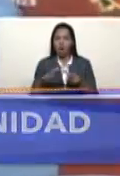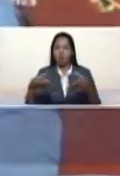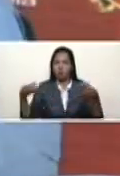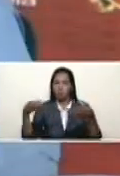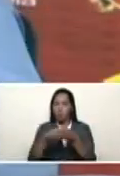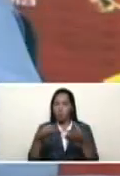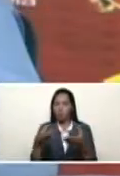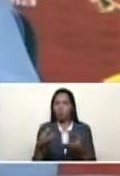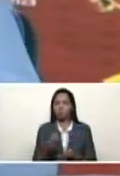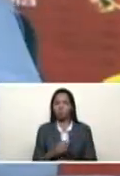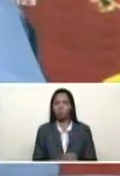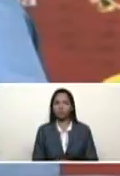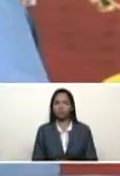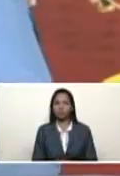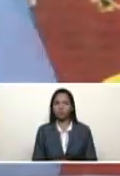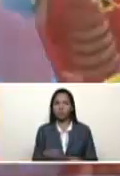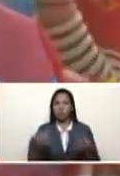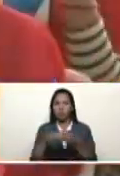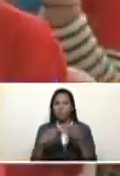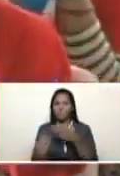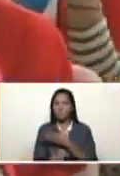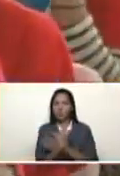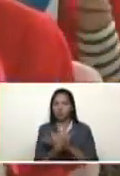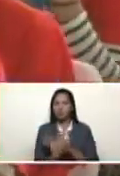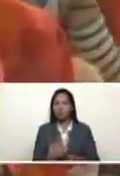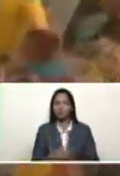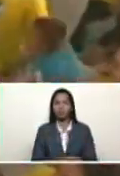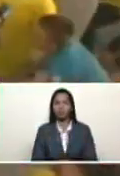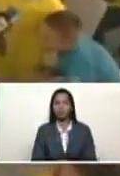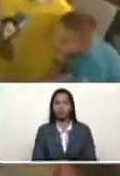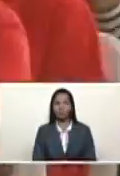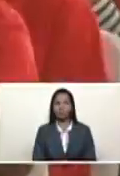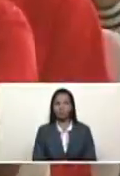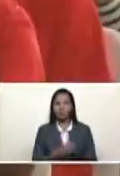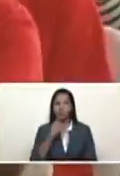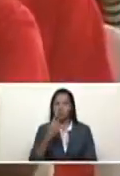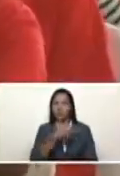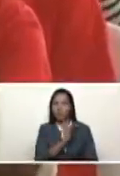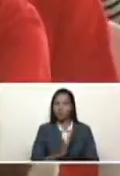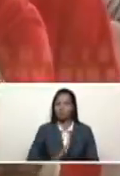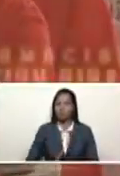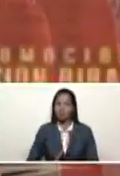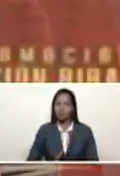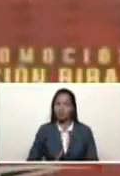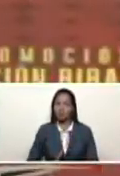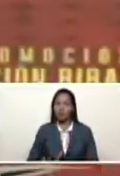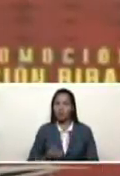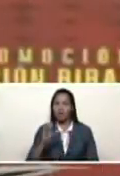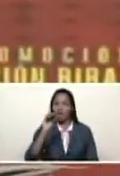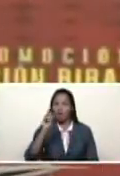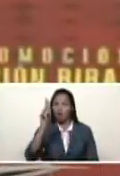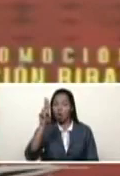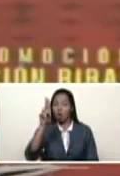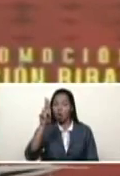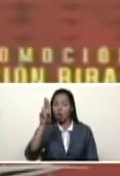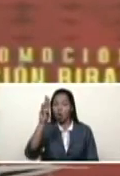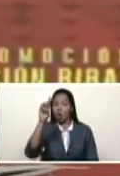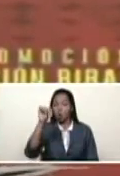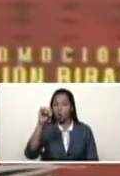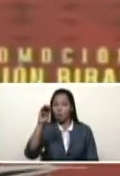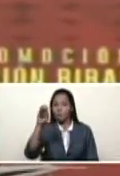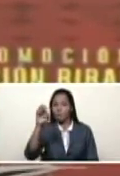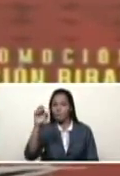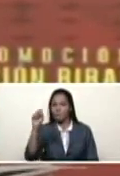cimarrona. Cumbe Miraflores. Decía, presidente, que el cumbe más importante para